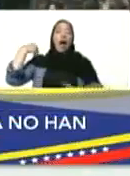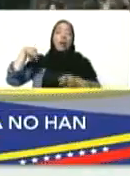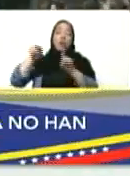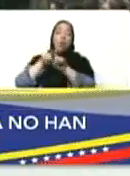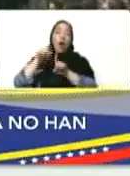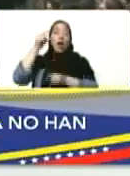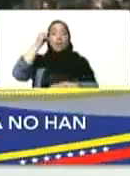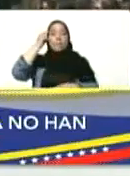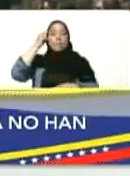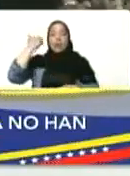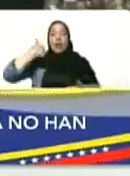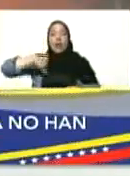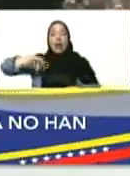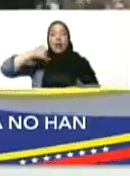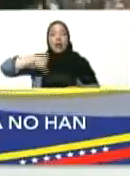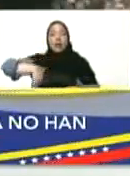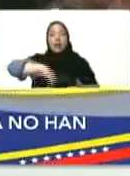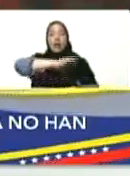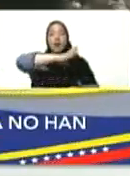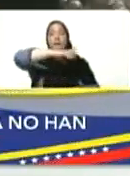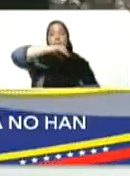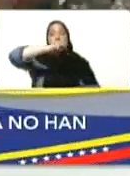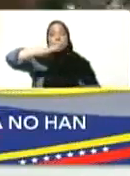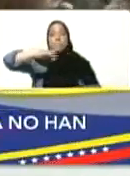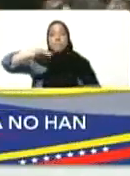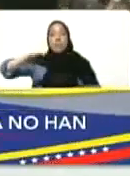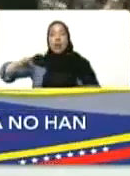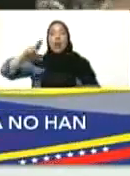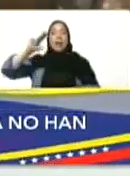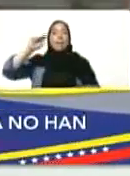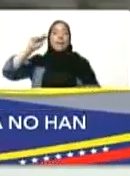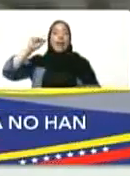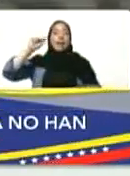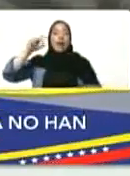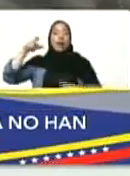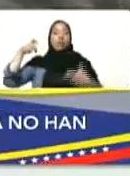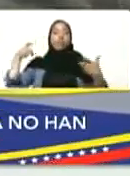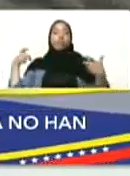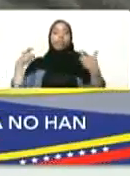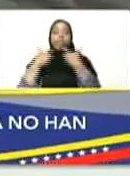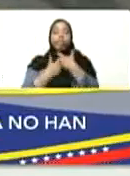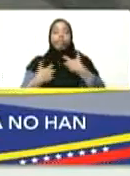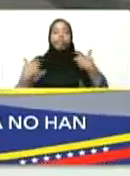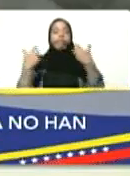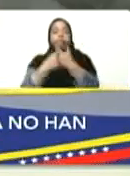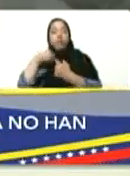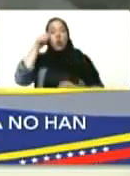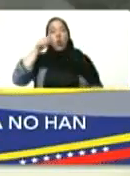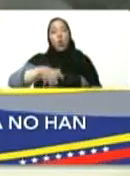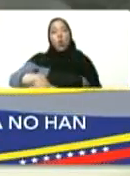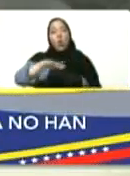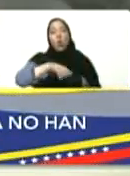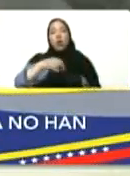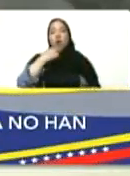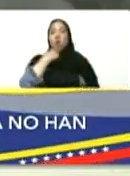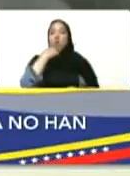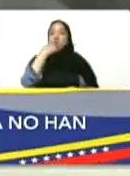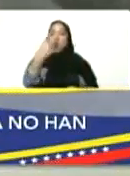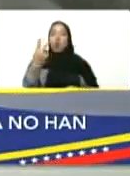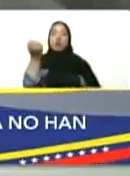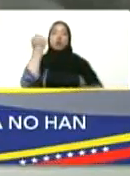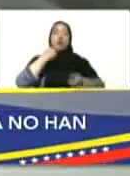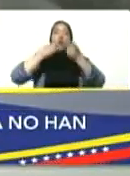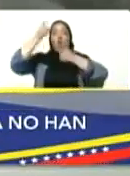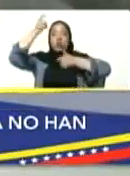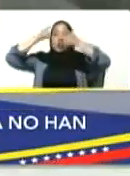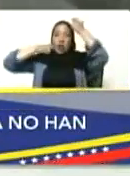Mar del Plata, Argentina. Se unieron las fuerzas de los pueblos y adelante de los pueblos iba la voz del comandante